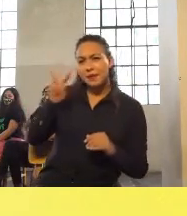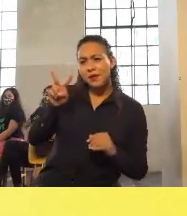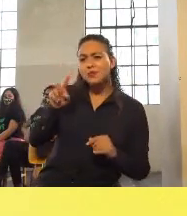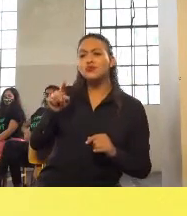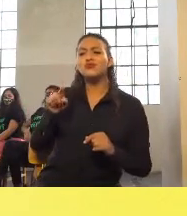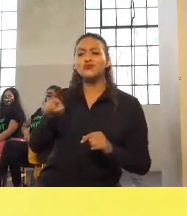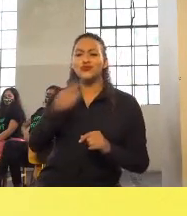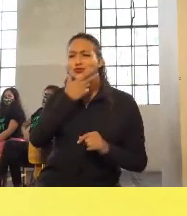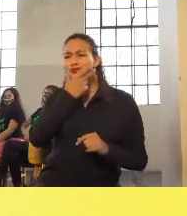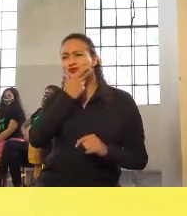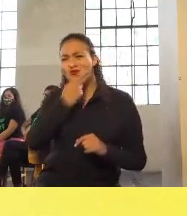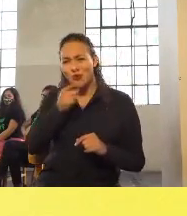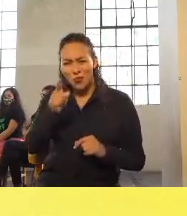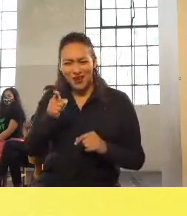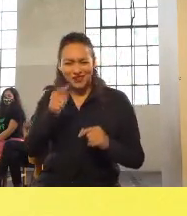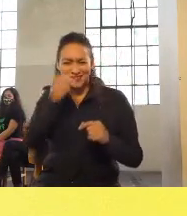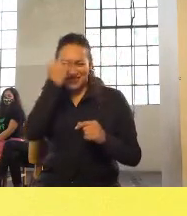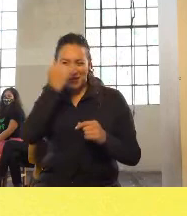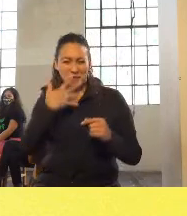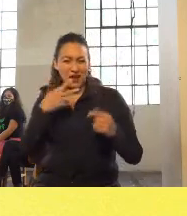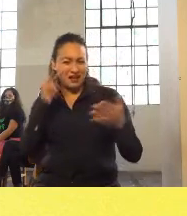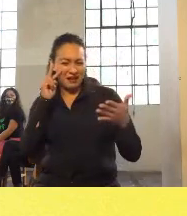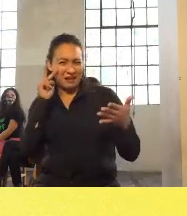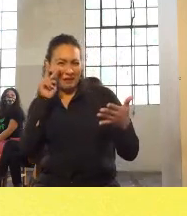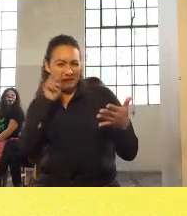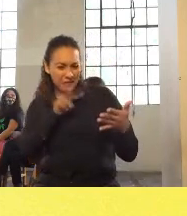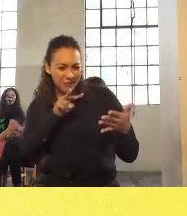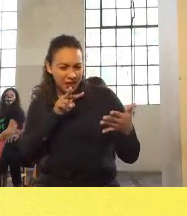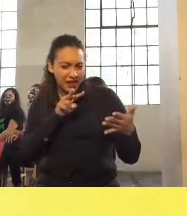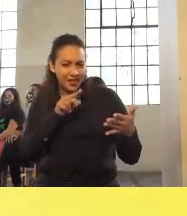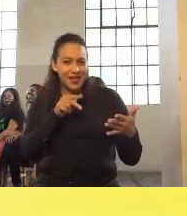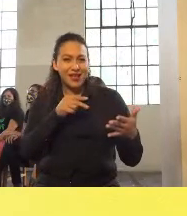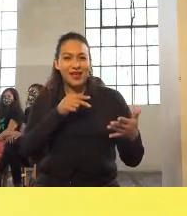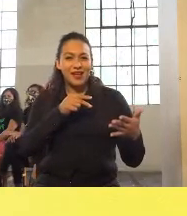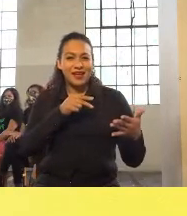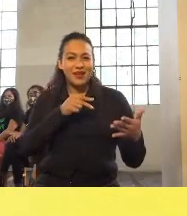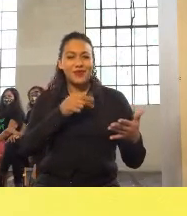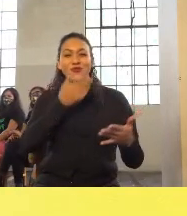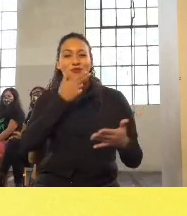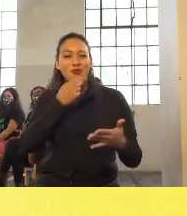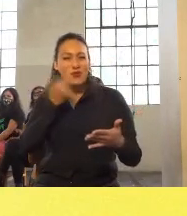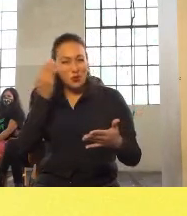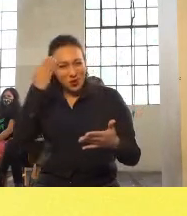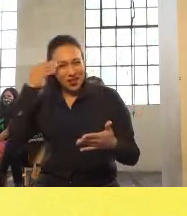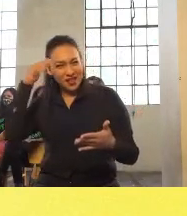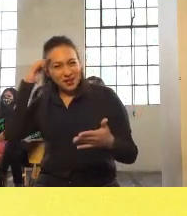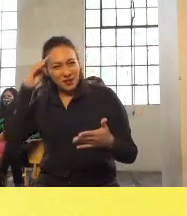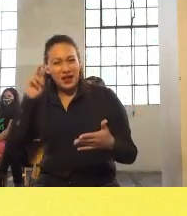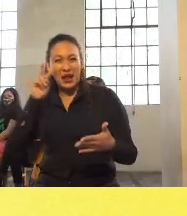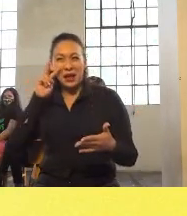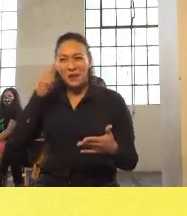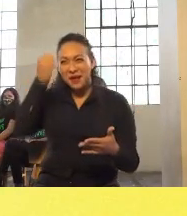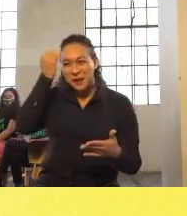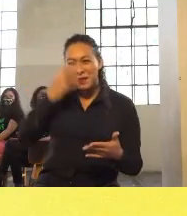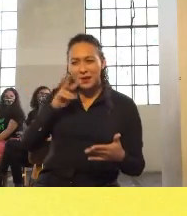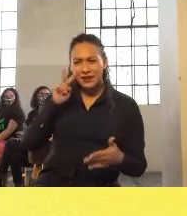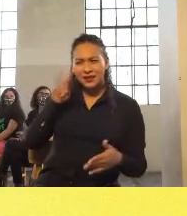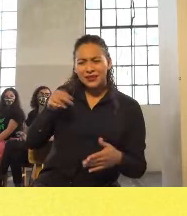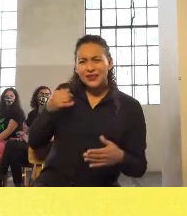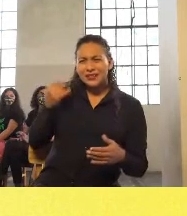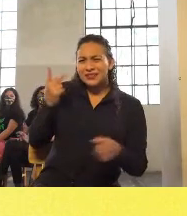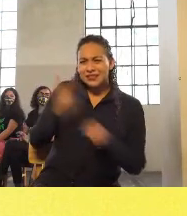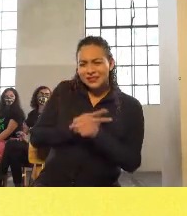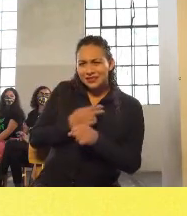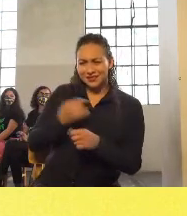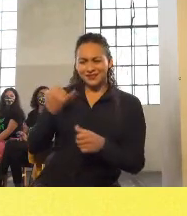luchando... Así, ¿no? Es del Che Guevara, ¿no? O sea, casi. Entonces, o sea,